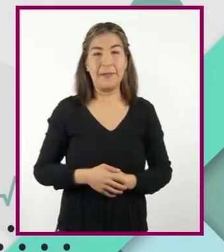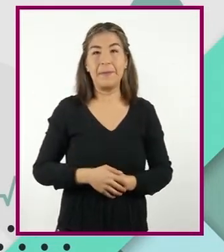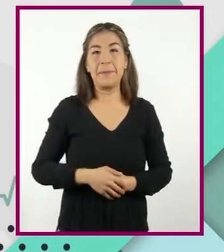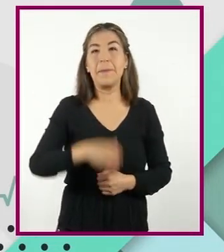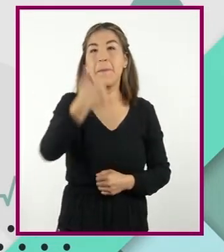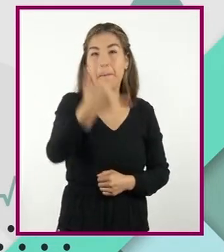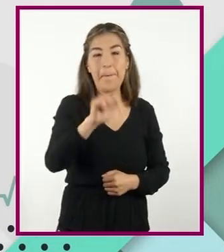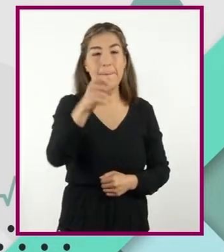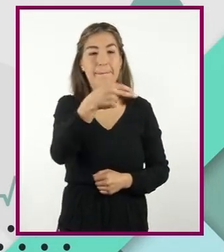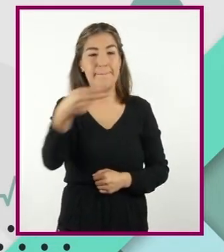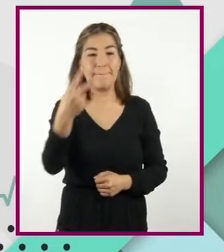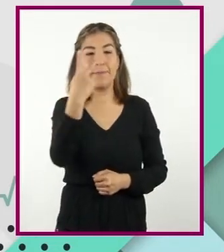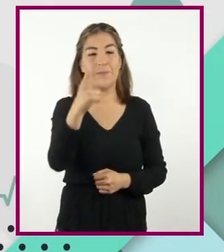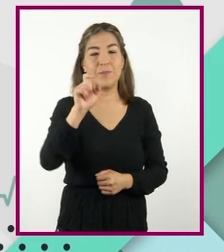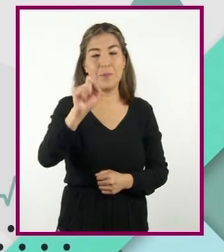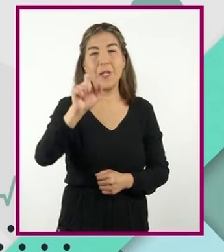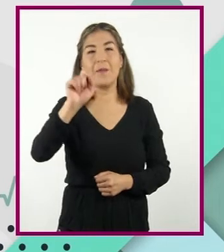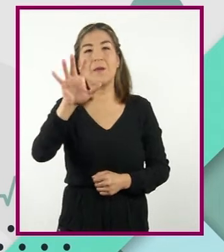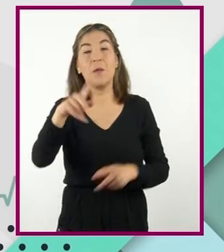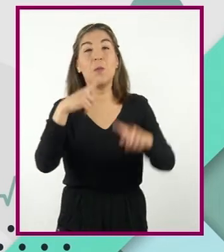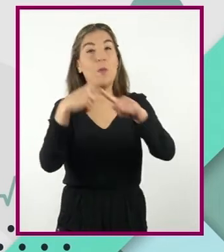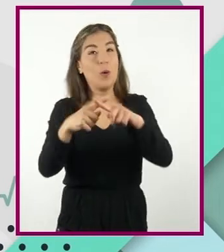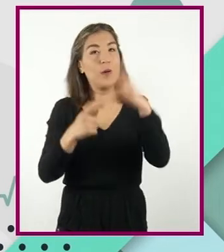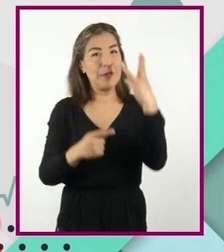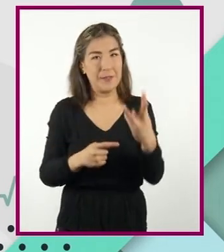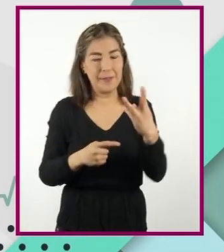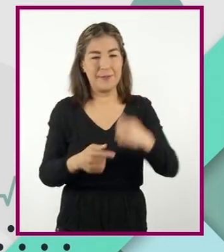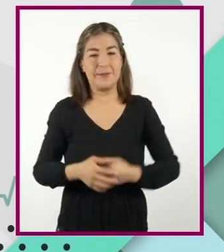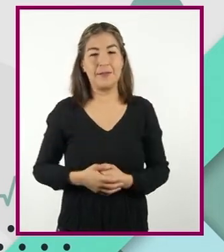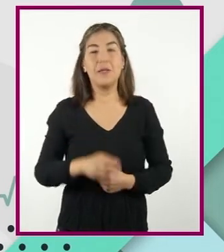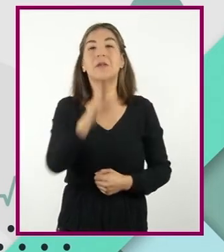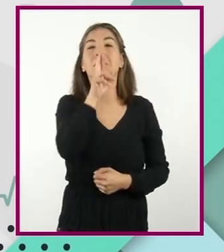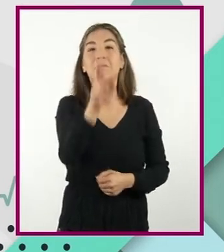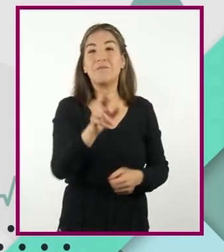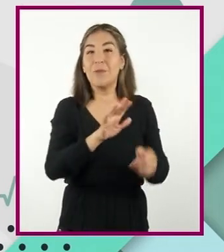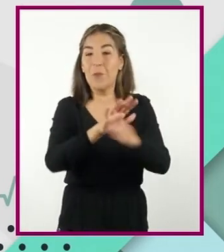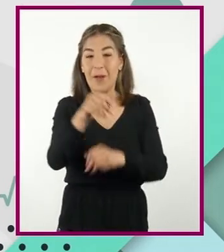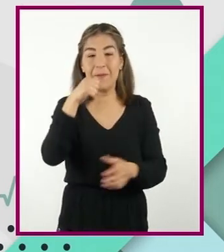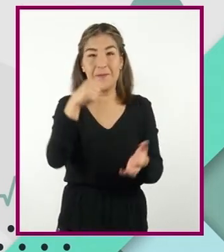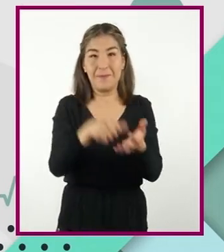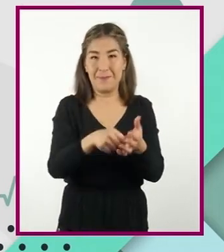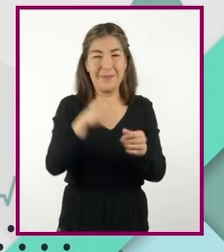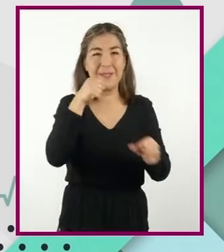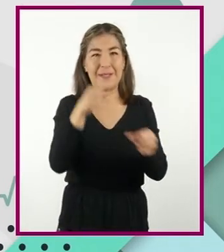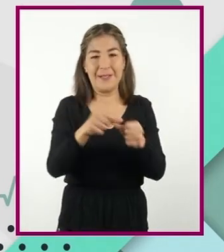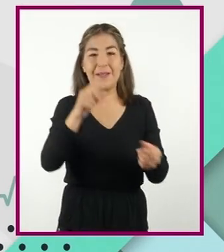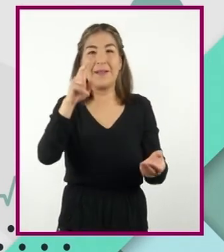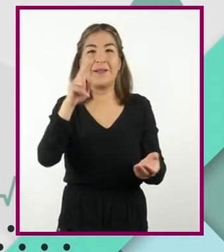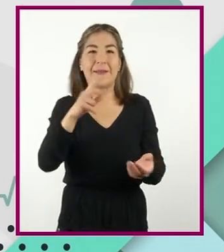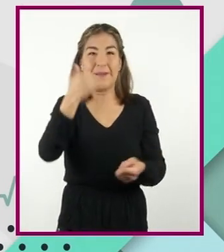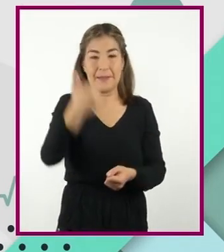a 2.25 por 3. Por lo tanto, el valor de Y es igual a